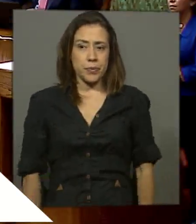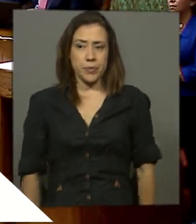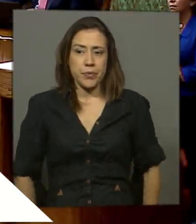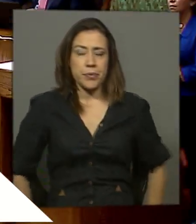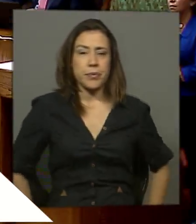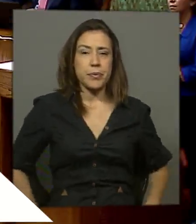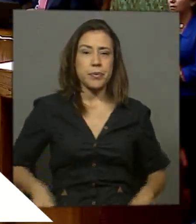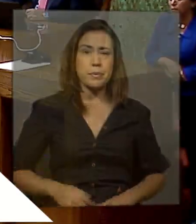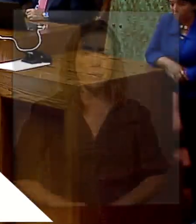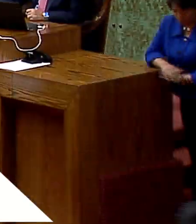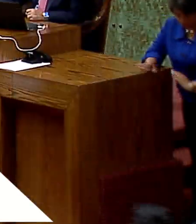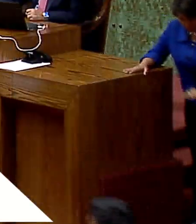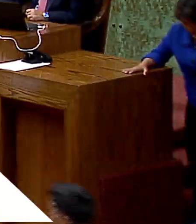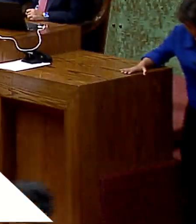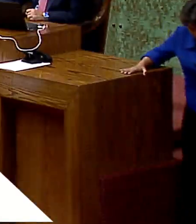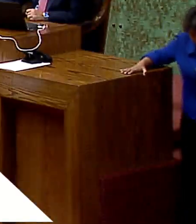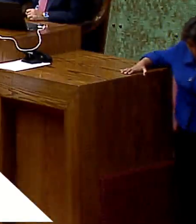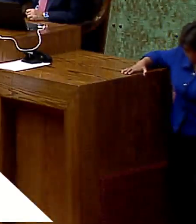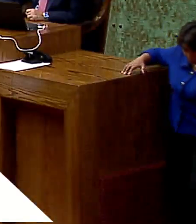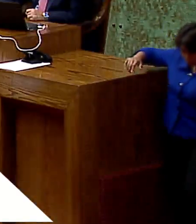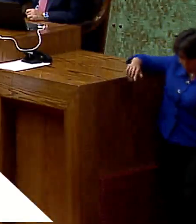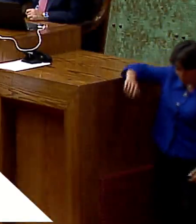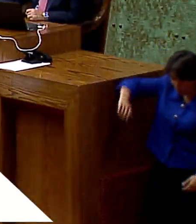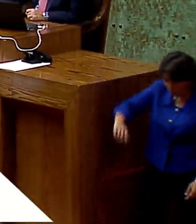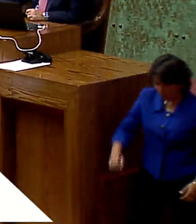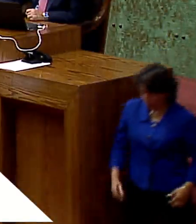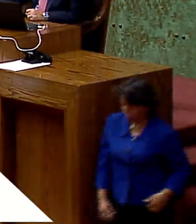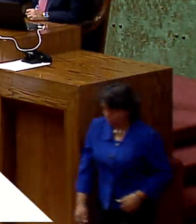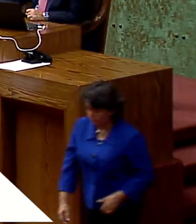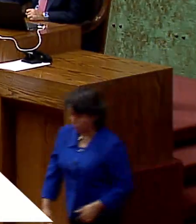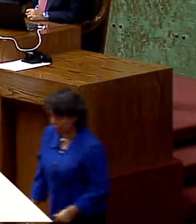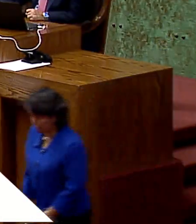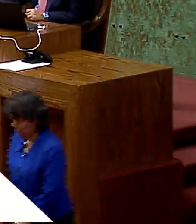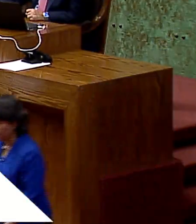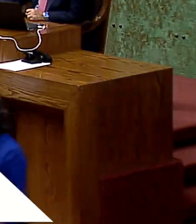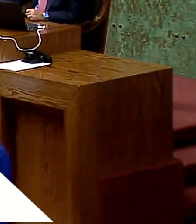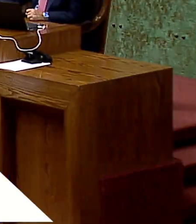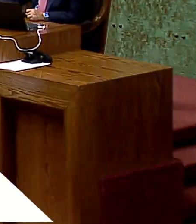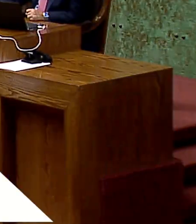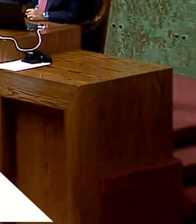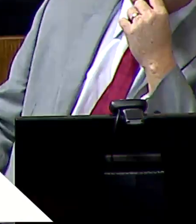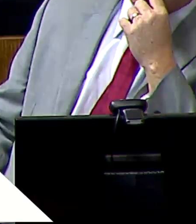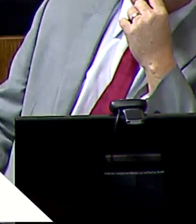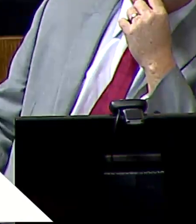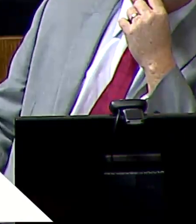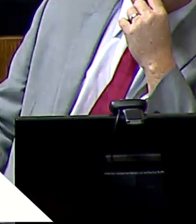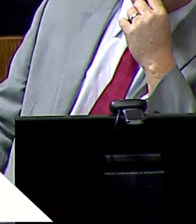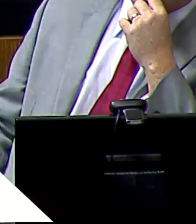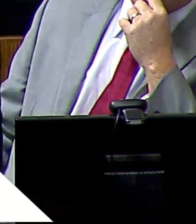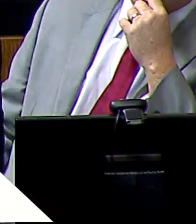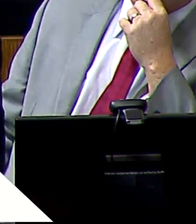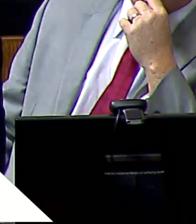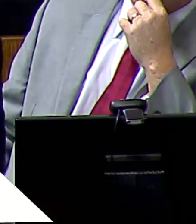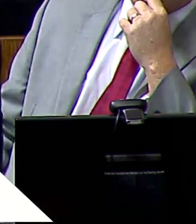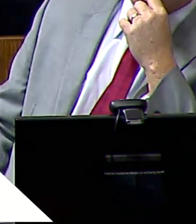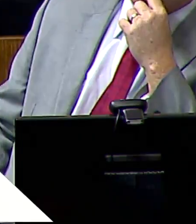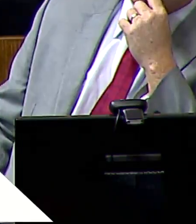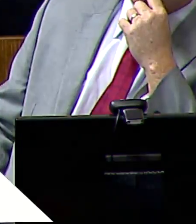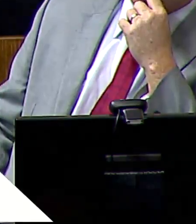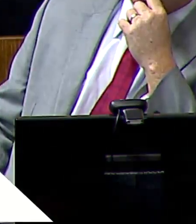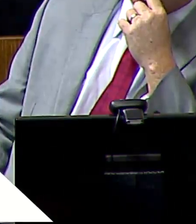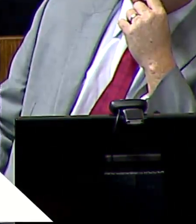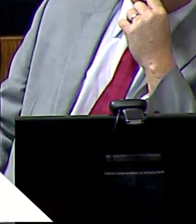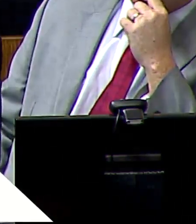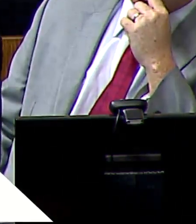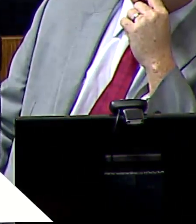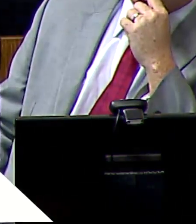emergencias Gracias señor ministro diputado seor coloma presidente quiero pedirle una aclaración al ministro el gobierno ministro tiene